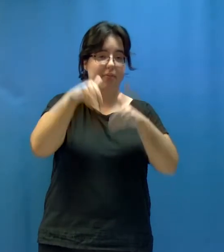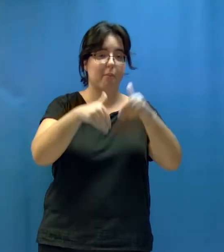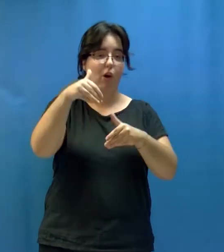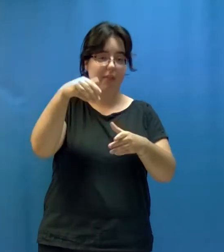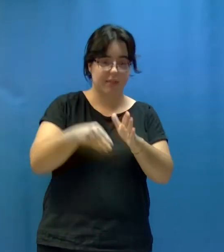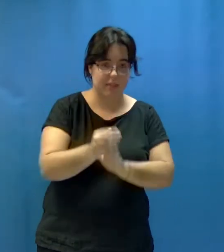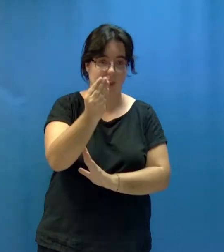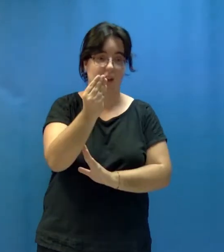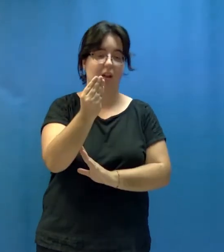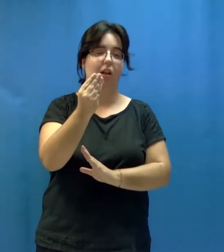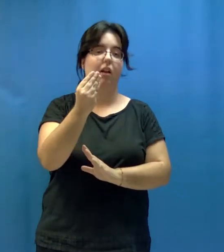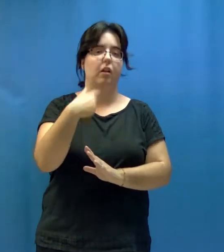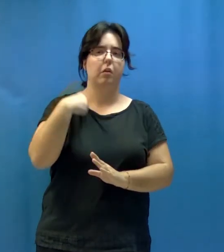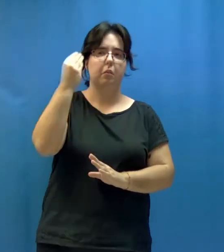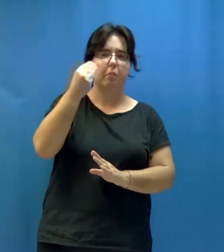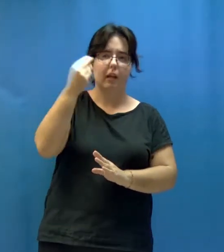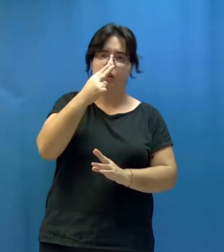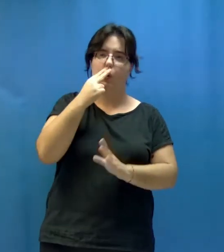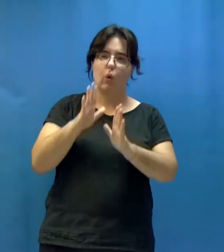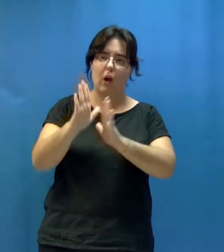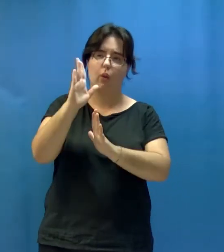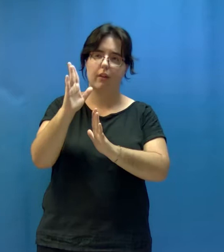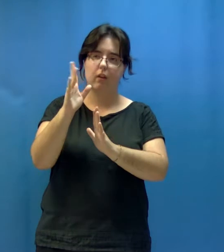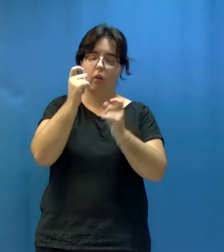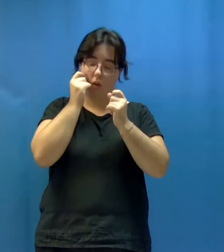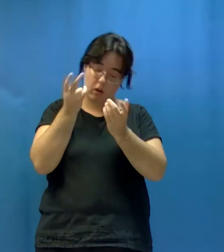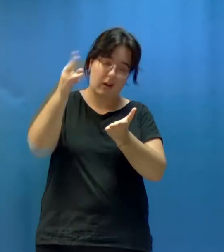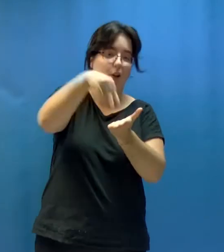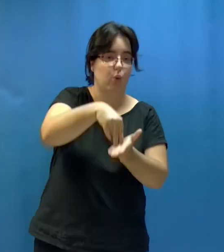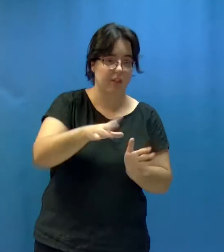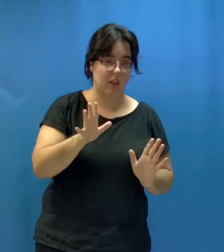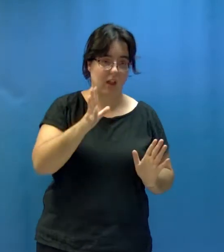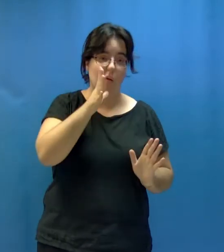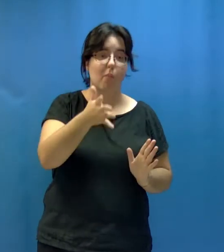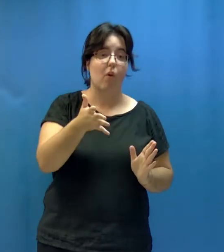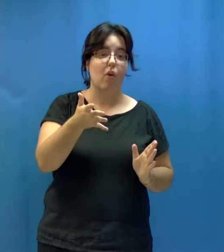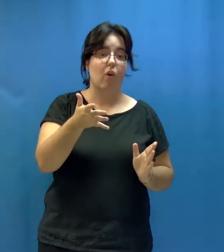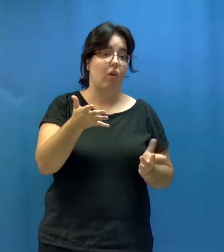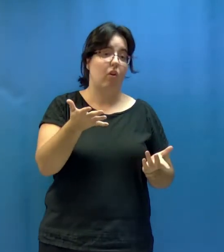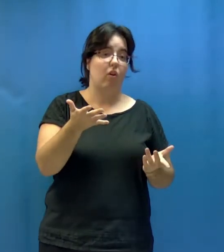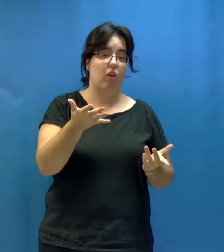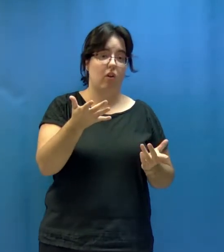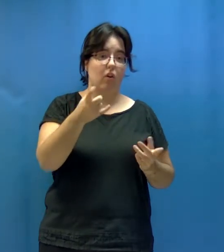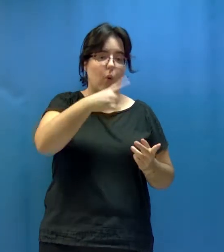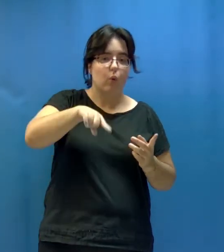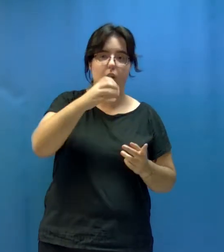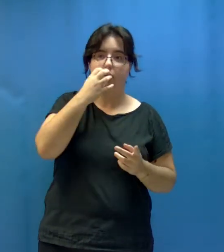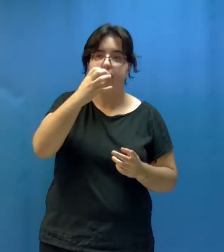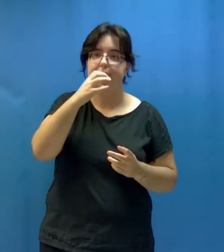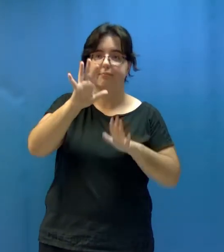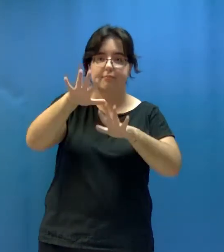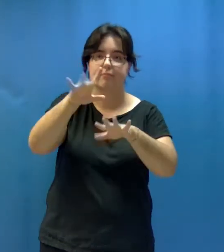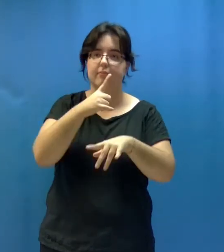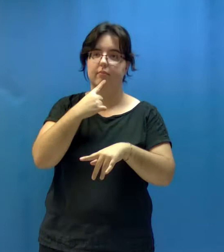caudillo ha resucitado, de tanto que Podemos y los nacionalistas separatistas lo invocan en sus movilizaciones